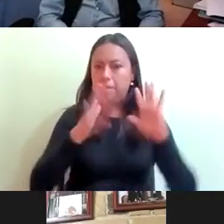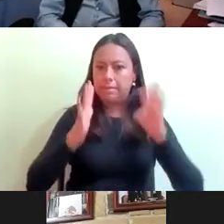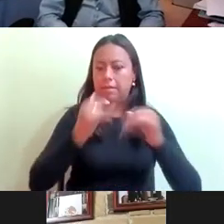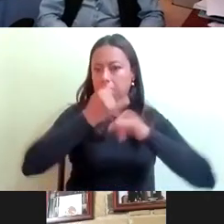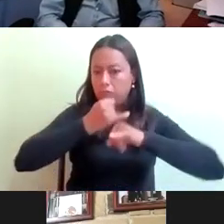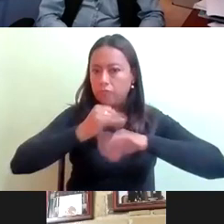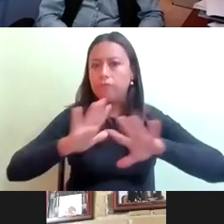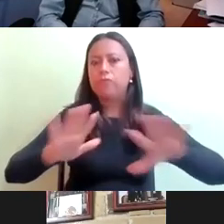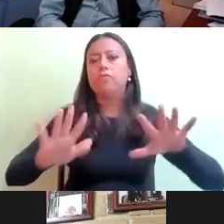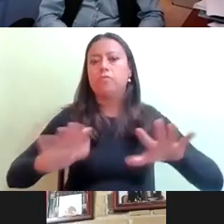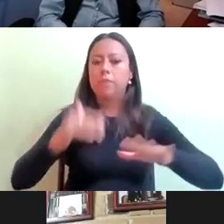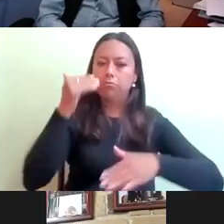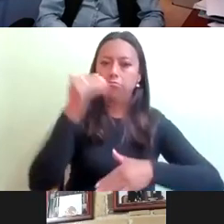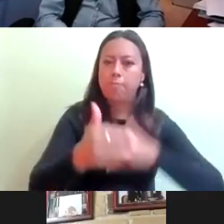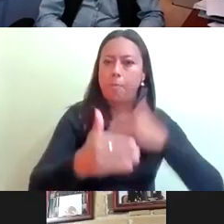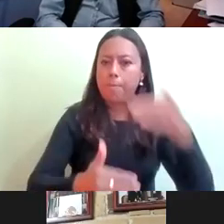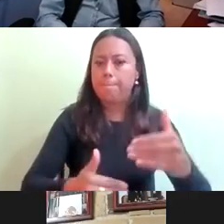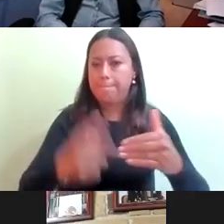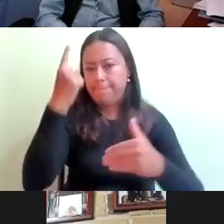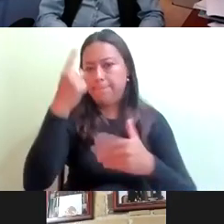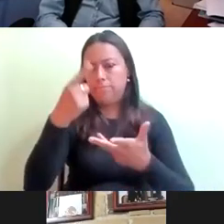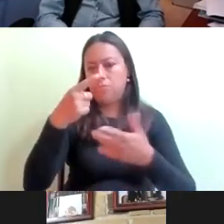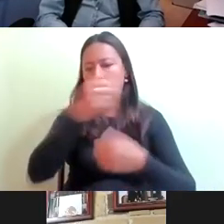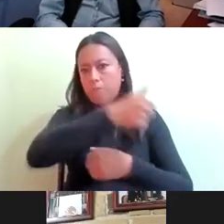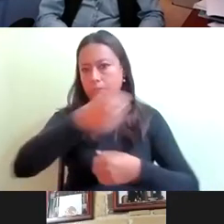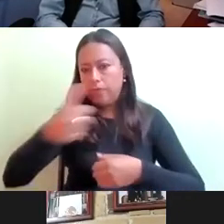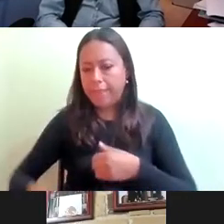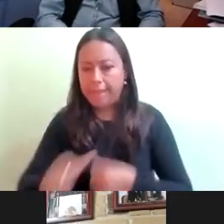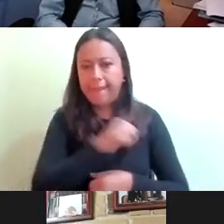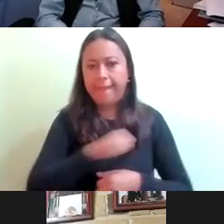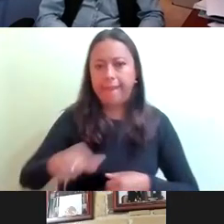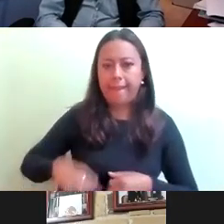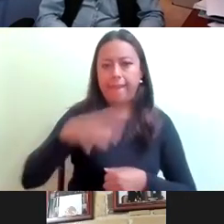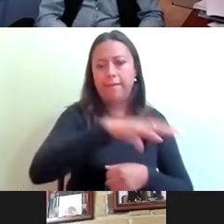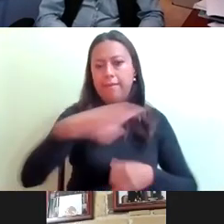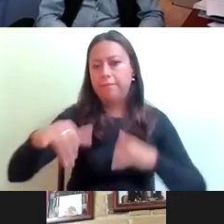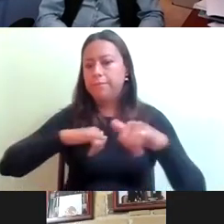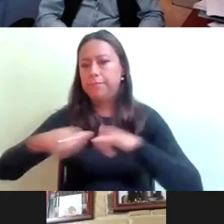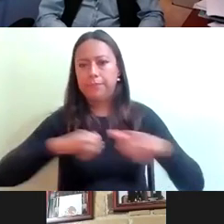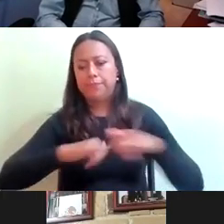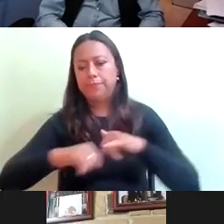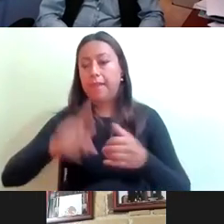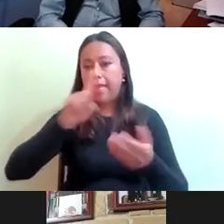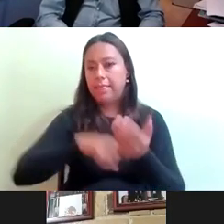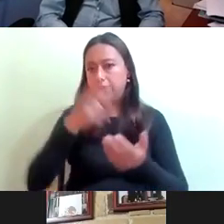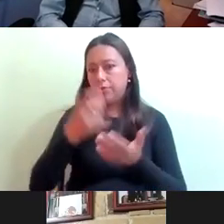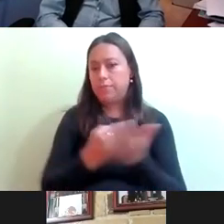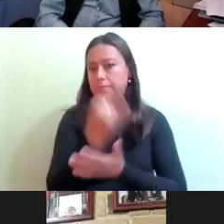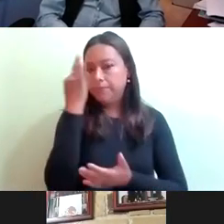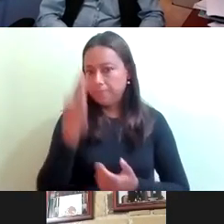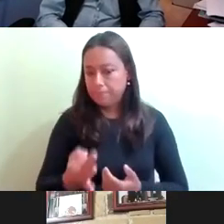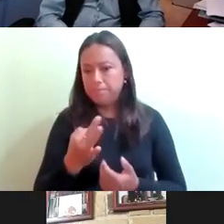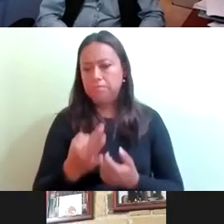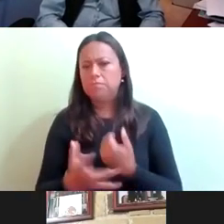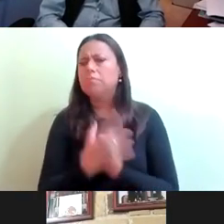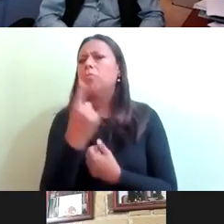de avance por demarcación territorial en el dictamen? Déjeme decirle por qué creo que es relevante. Por